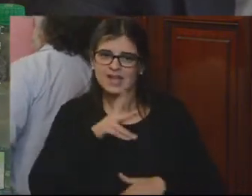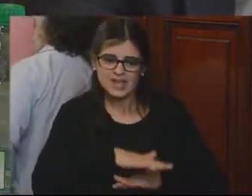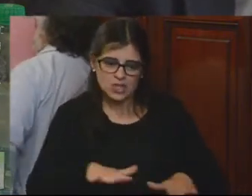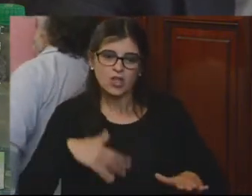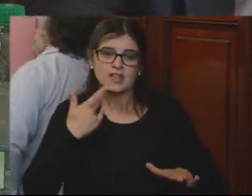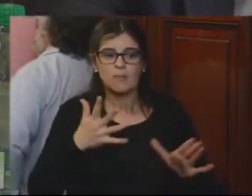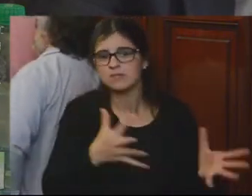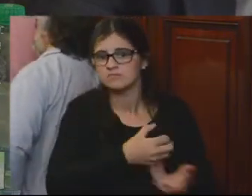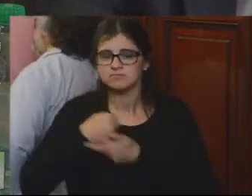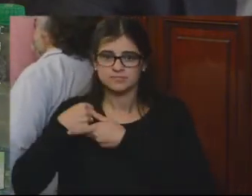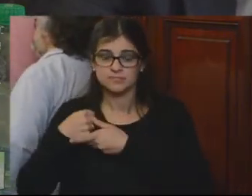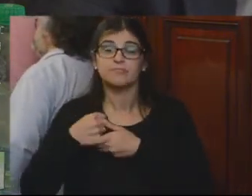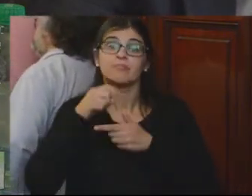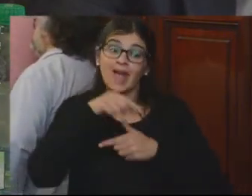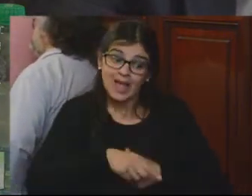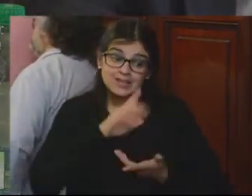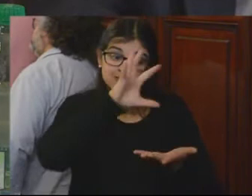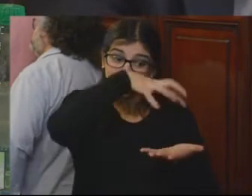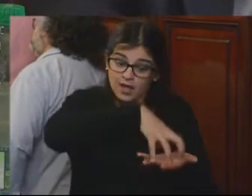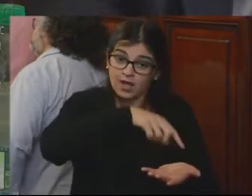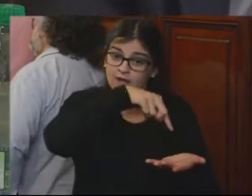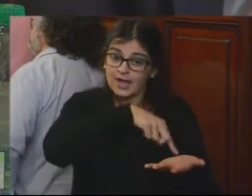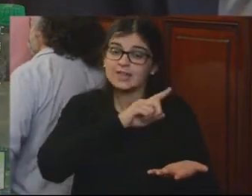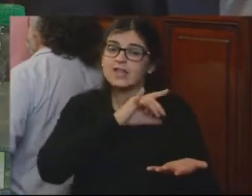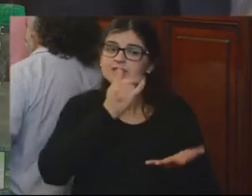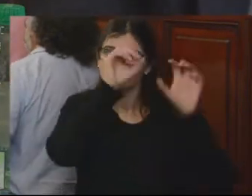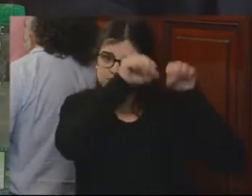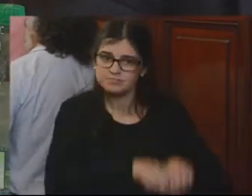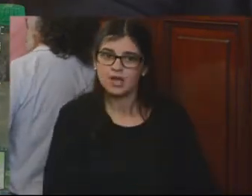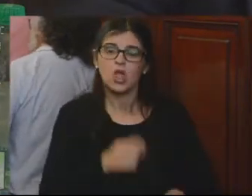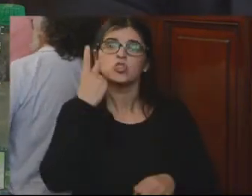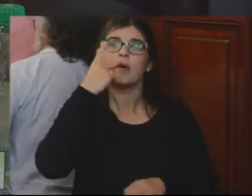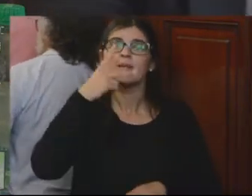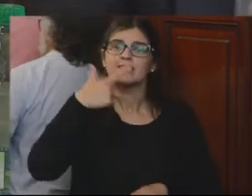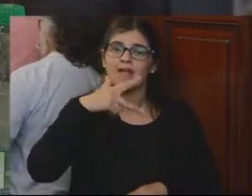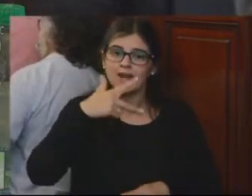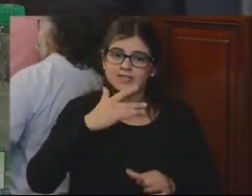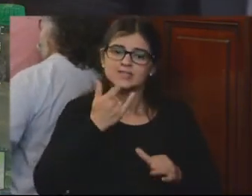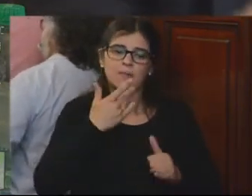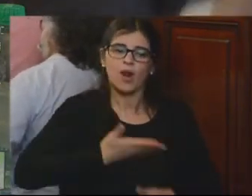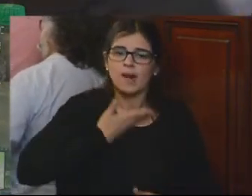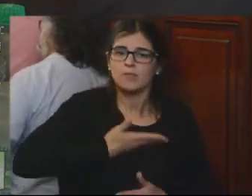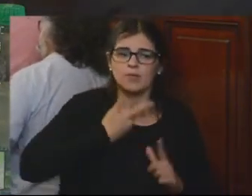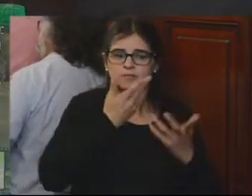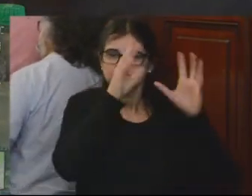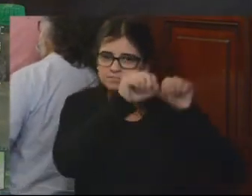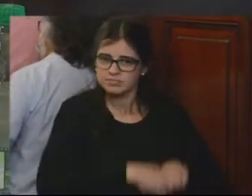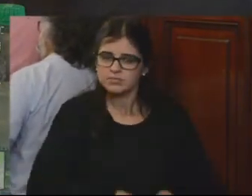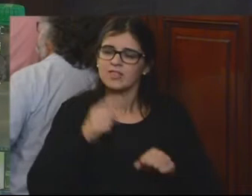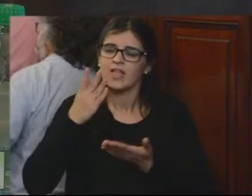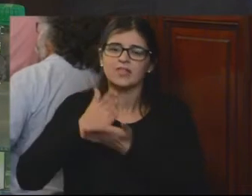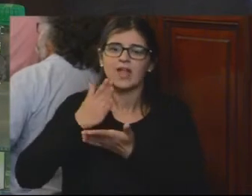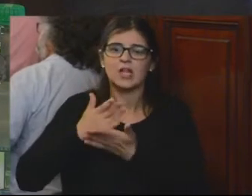apropiados esta unidad penitenciaria había sido cerrada en el año 2013 debido a incesantes reclamos de los organismos de derechos